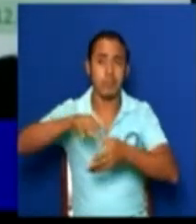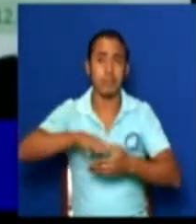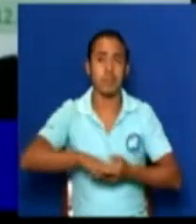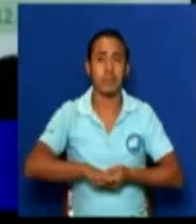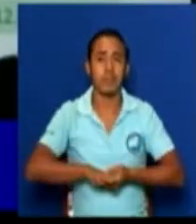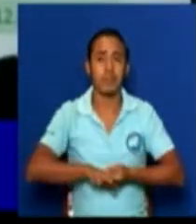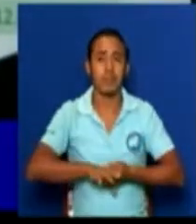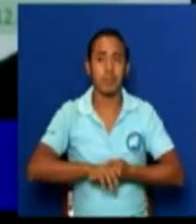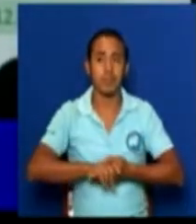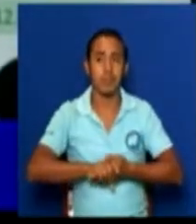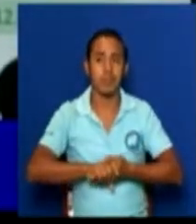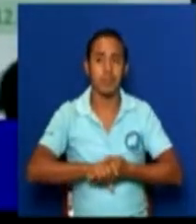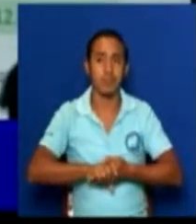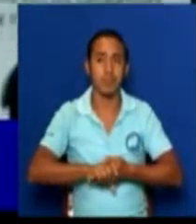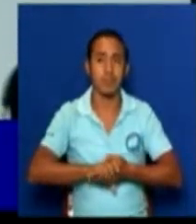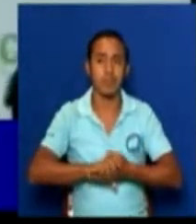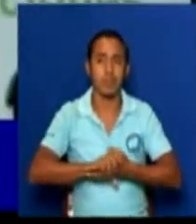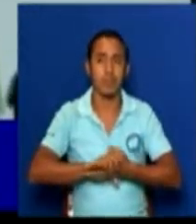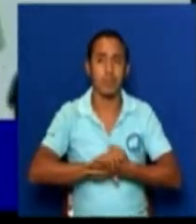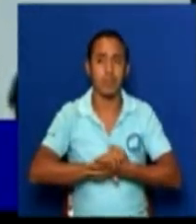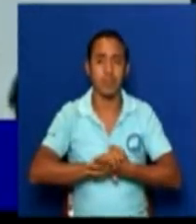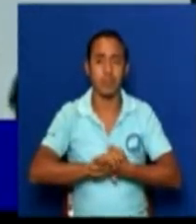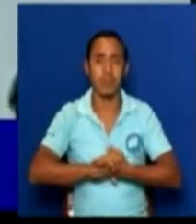La siguiente.